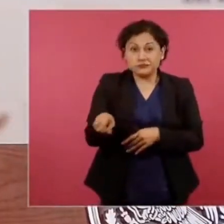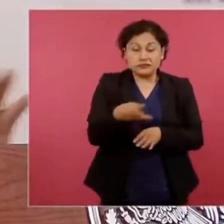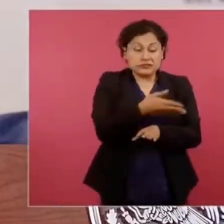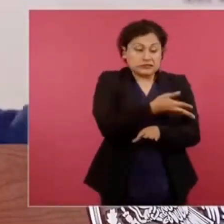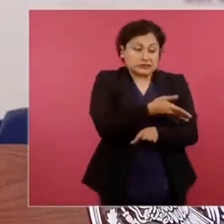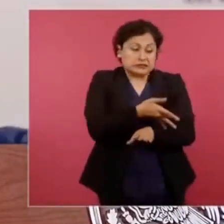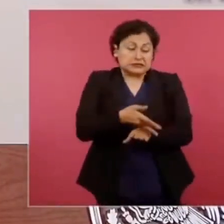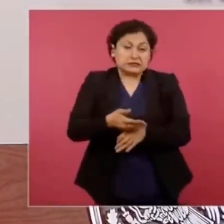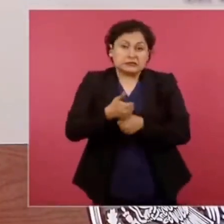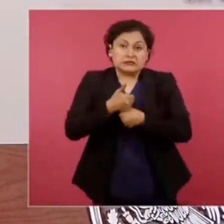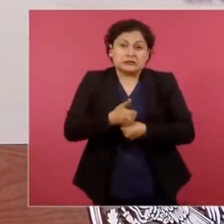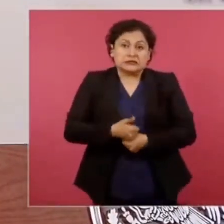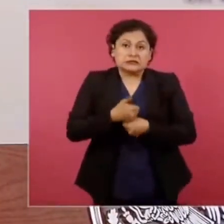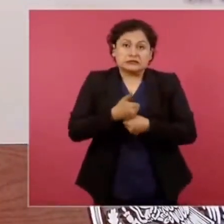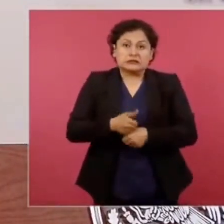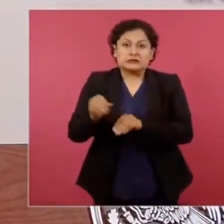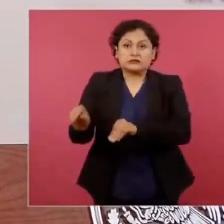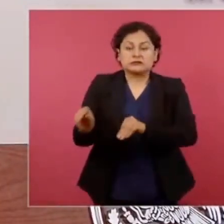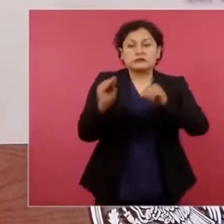se olvidan de la familia.